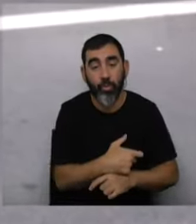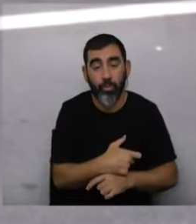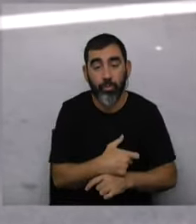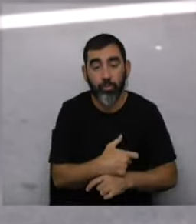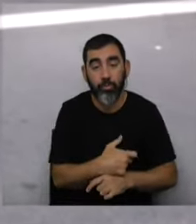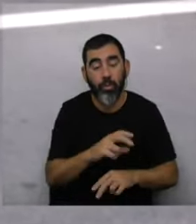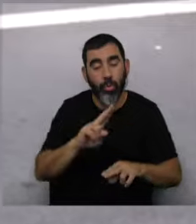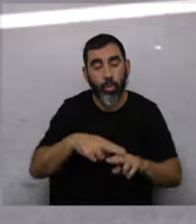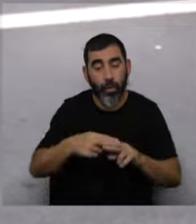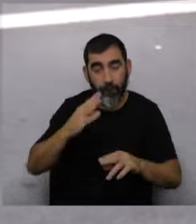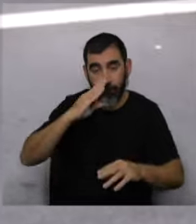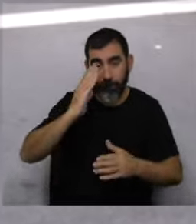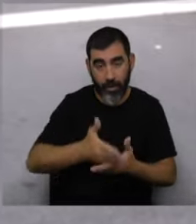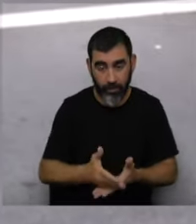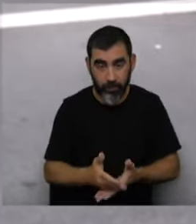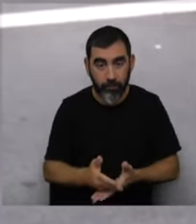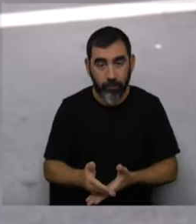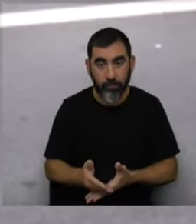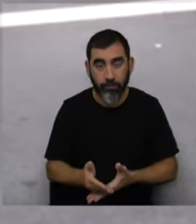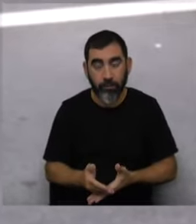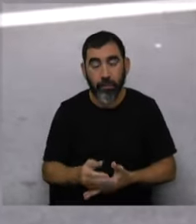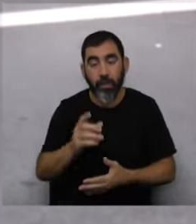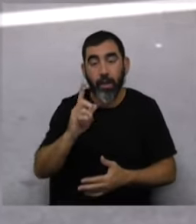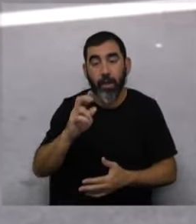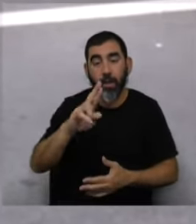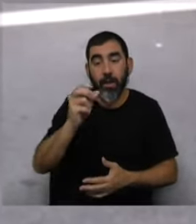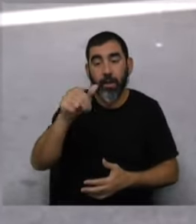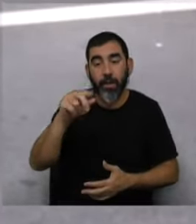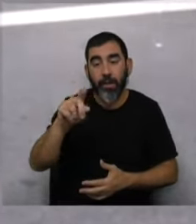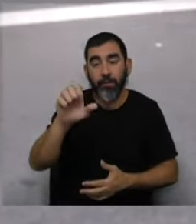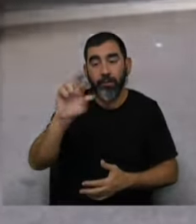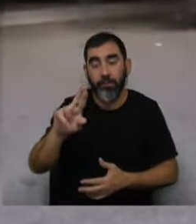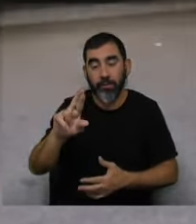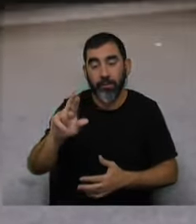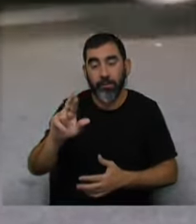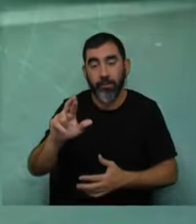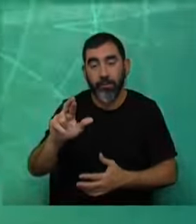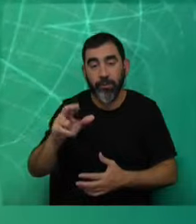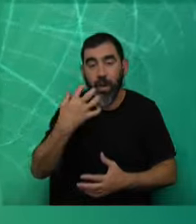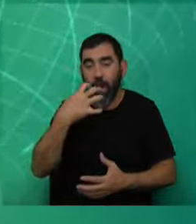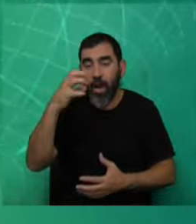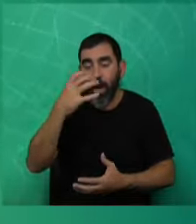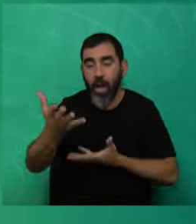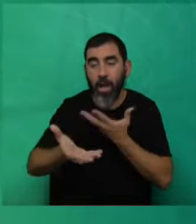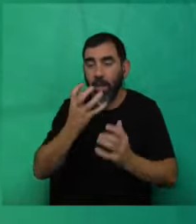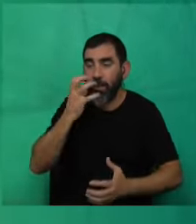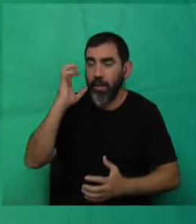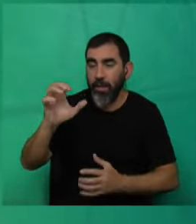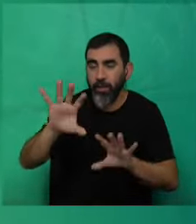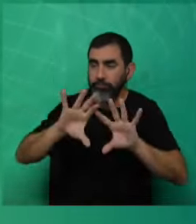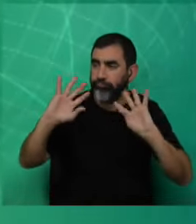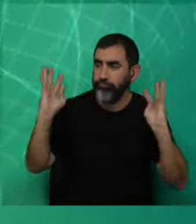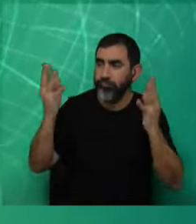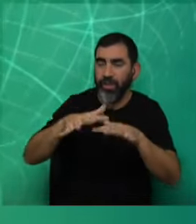una nueva final en la que seison granger es víctima de en este caso cánticos racistas de toda la tribuna de